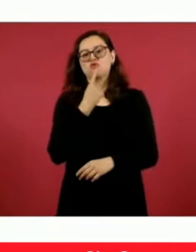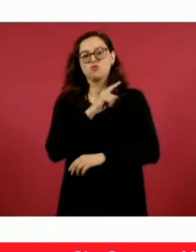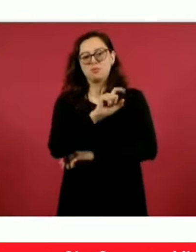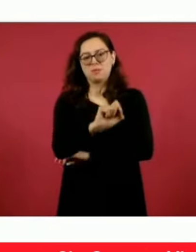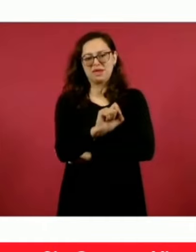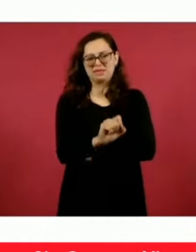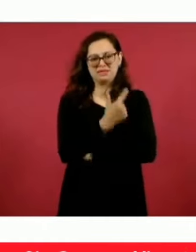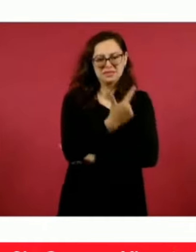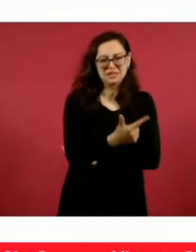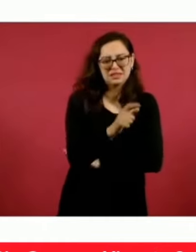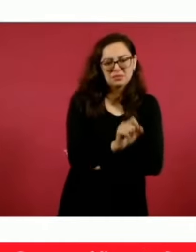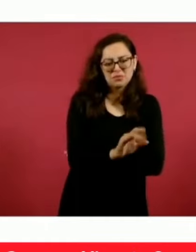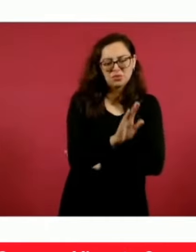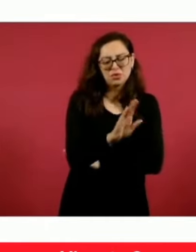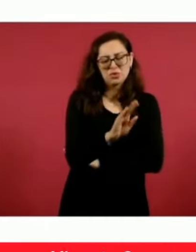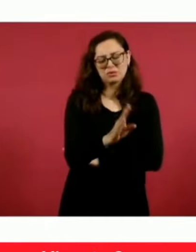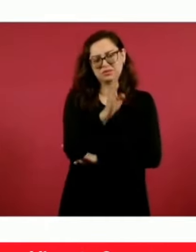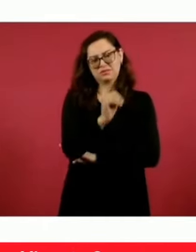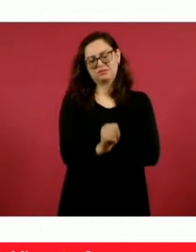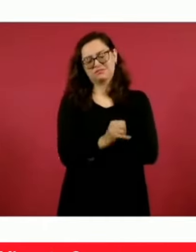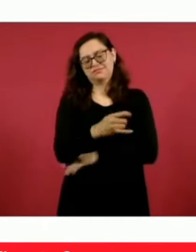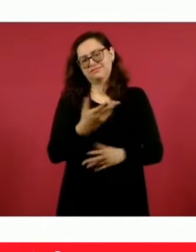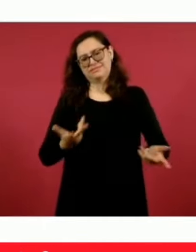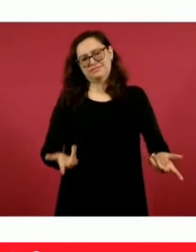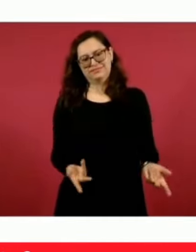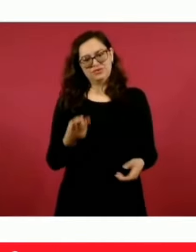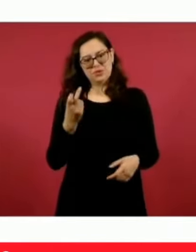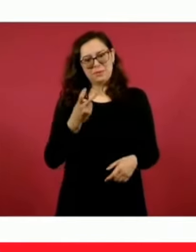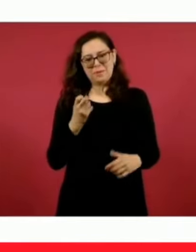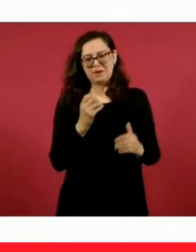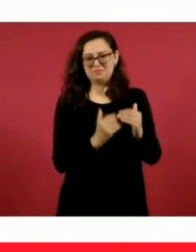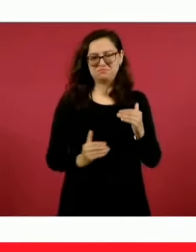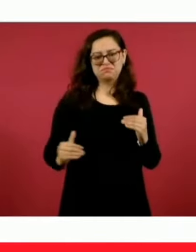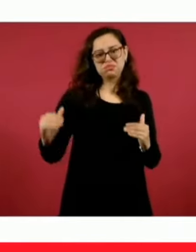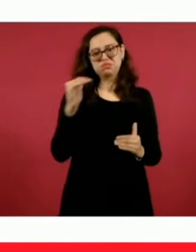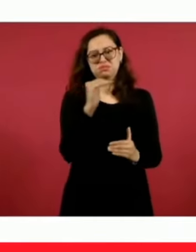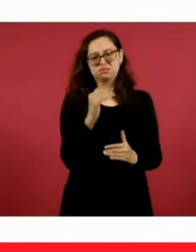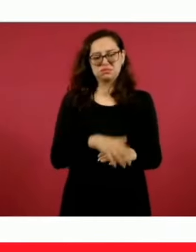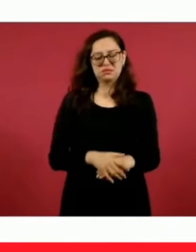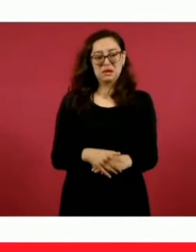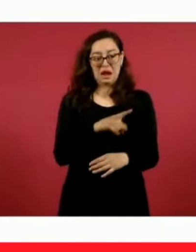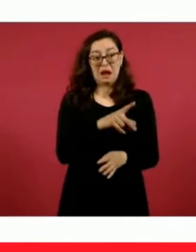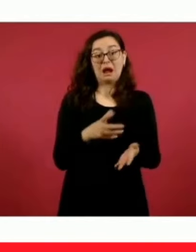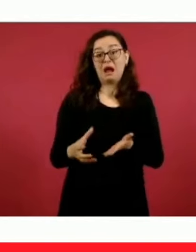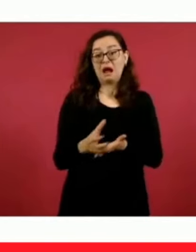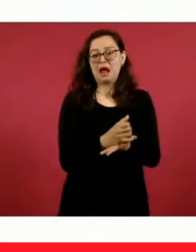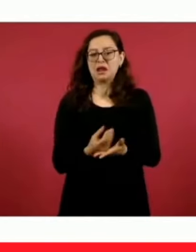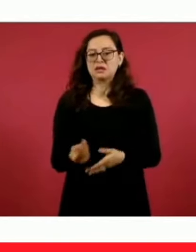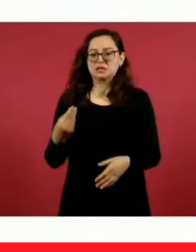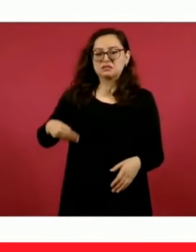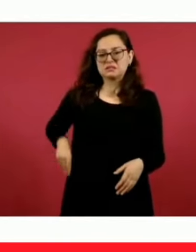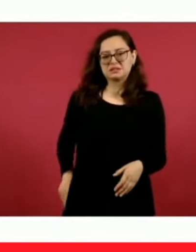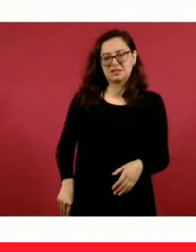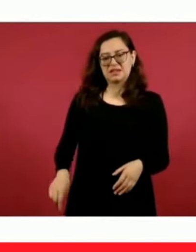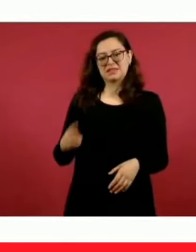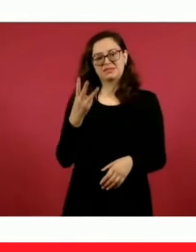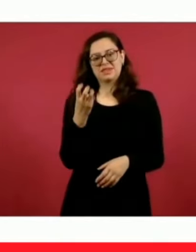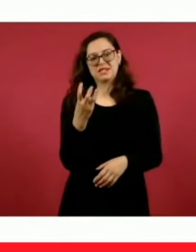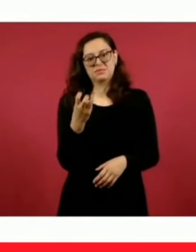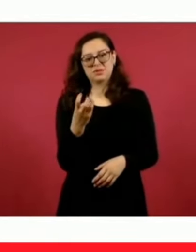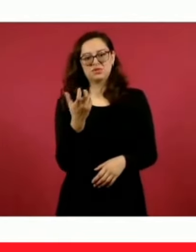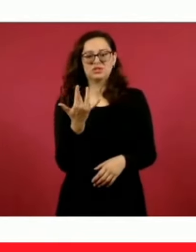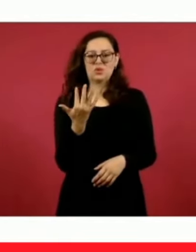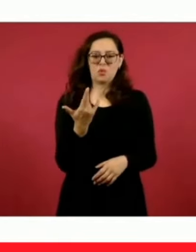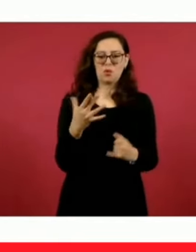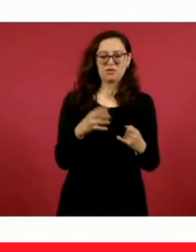2799 2.5 pesos por arriba del promedio y 3.53 pesos de indicador de ganancia sin